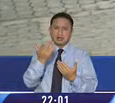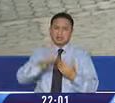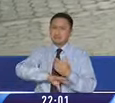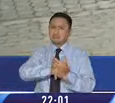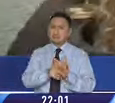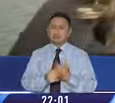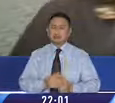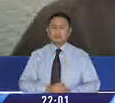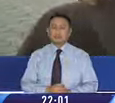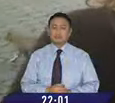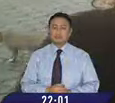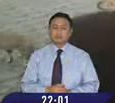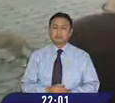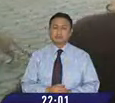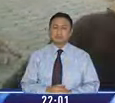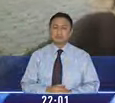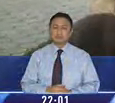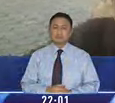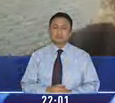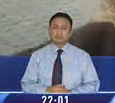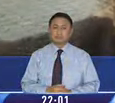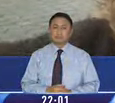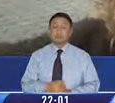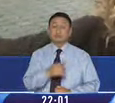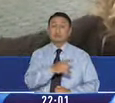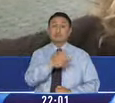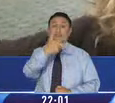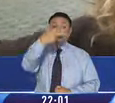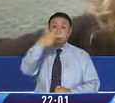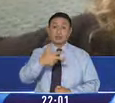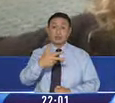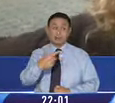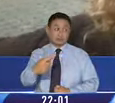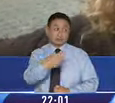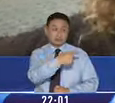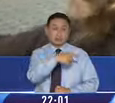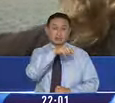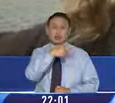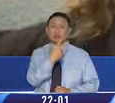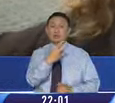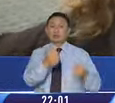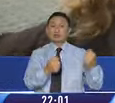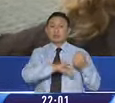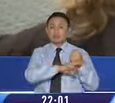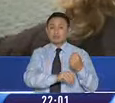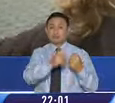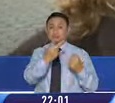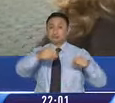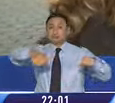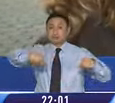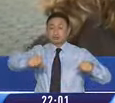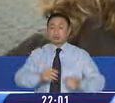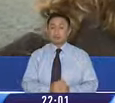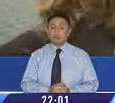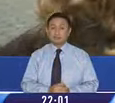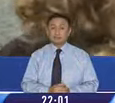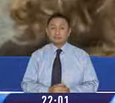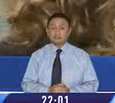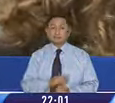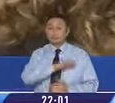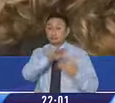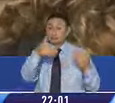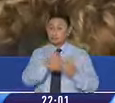frecuente. Porque justamente en la calle transversal también se habían robado 2 carros, 2 motos y está así. Todo